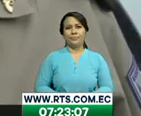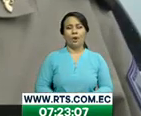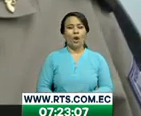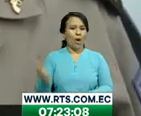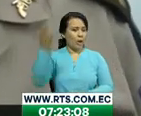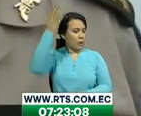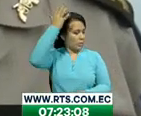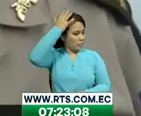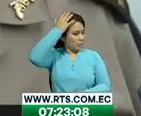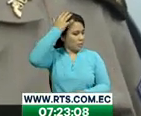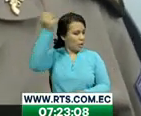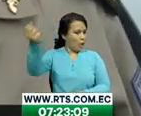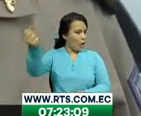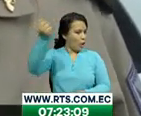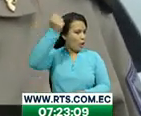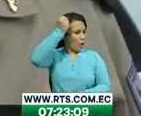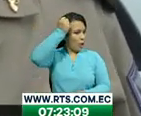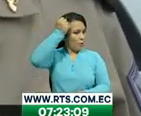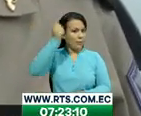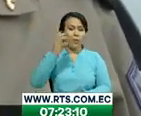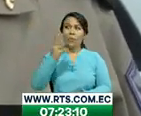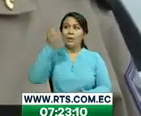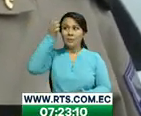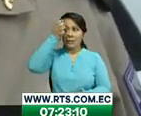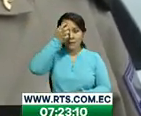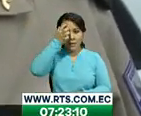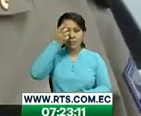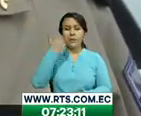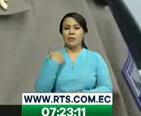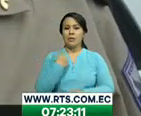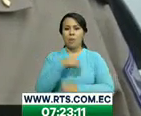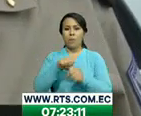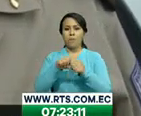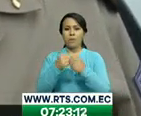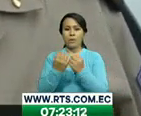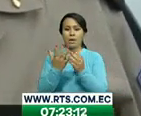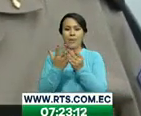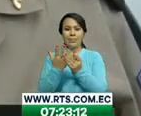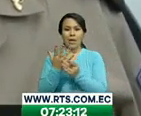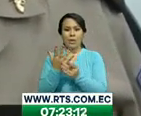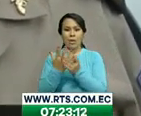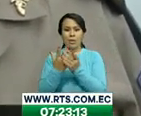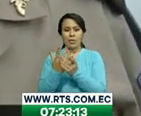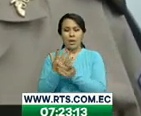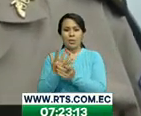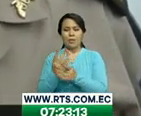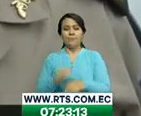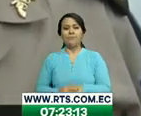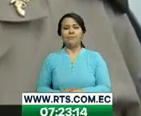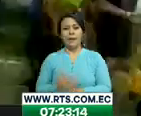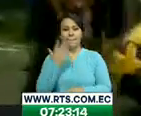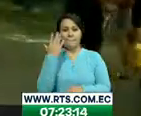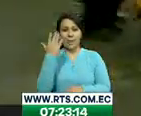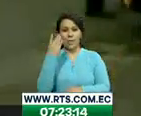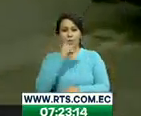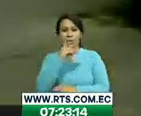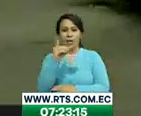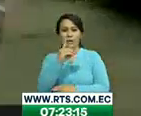la cabeza con una herida de 4 centímetros. Tiene unas fracturas en los dedos de la mano derecha.